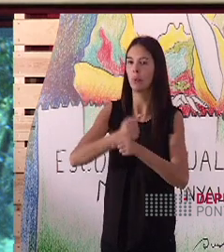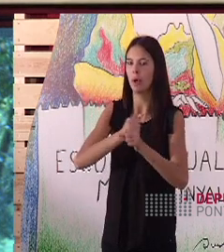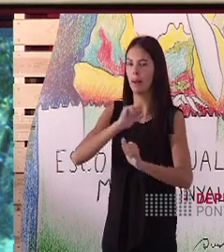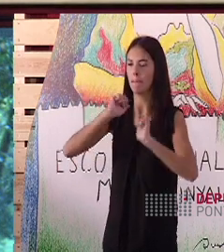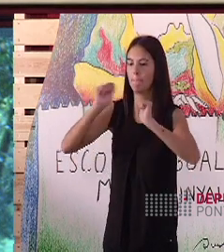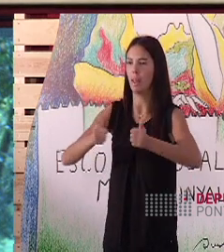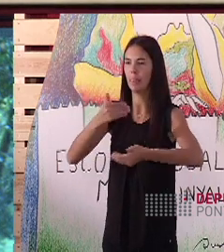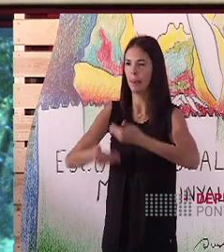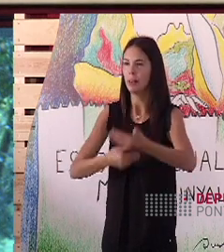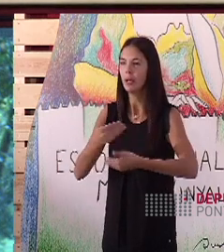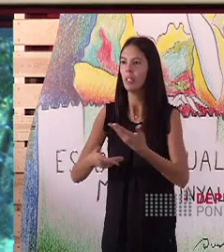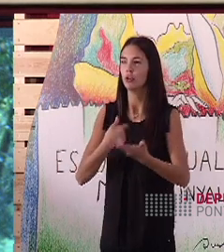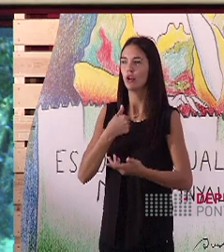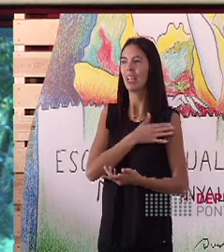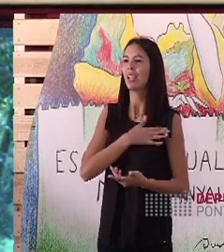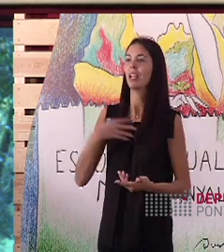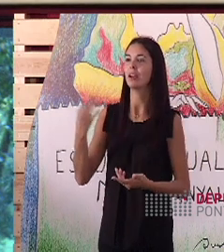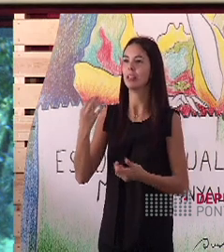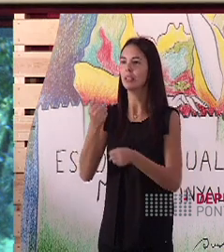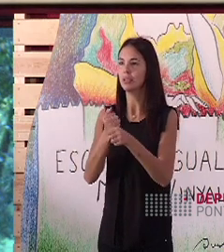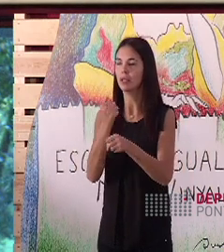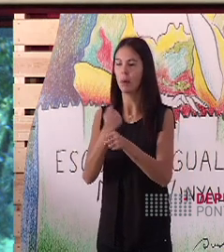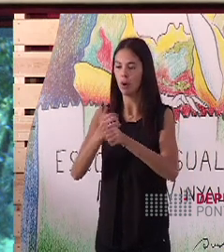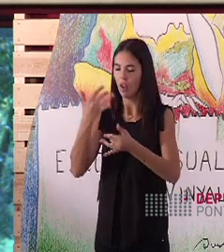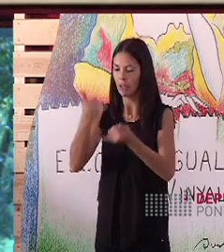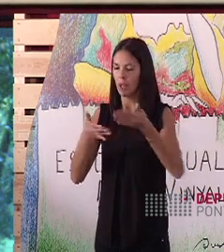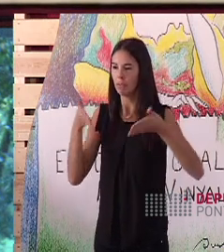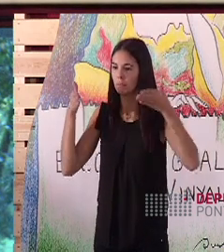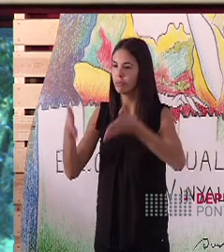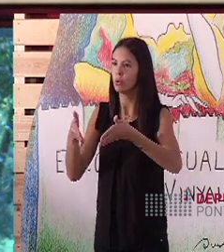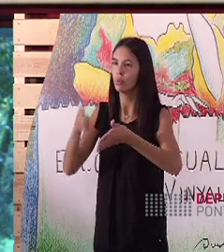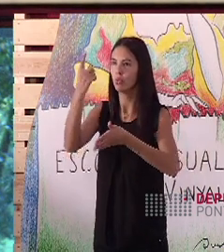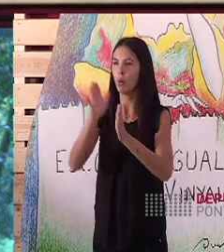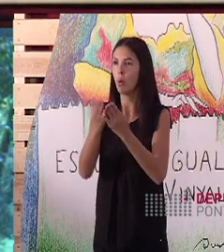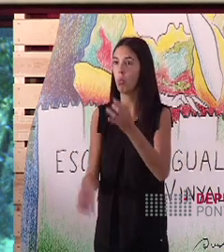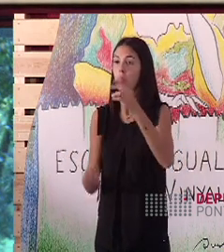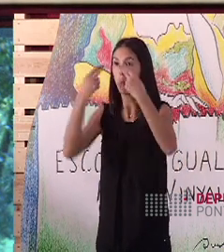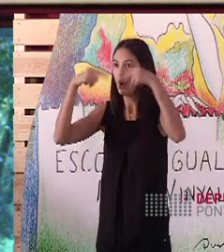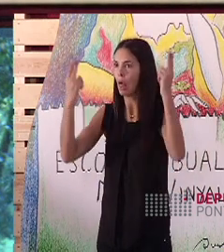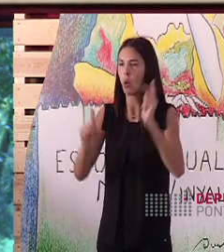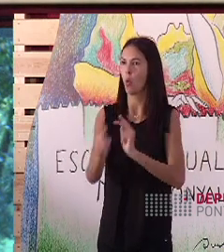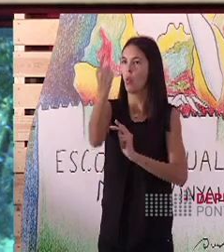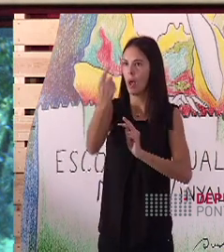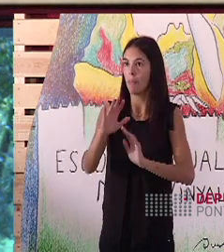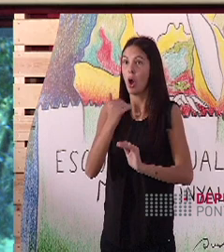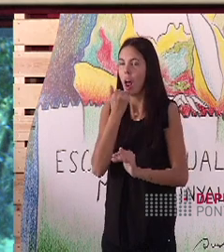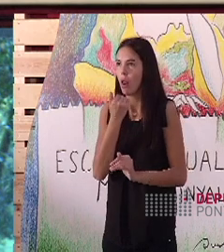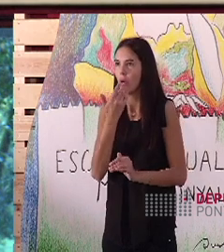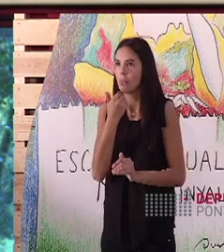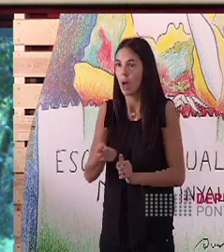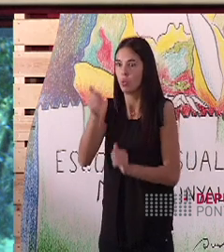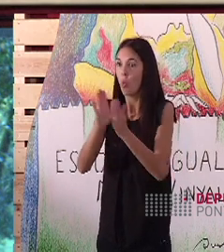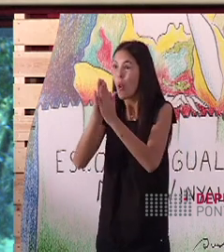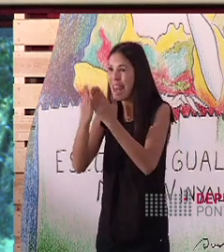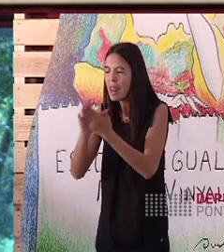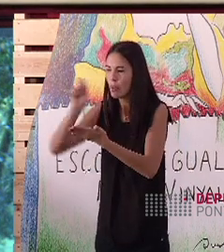la idea de que ese trabajo desembocaría muy probablemente en un artículo, pero nunca pensé que pudiese desembocar en algo de mayor entidad como